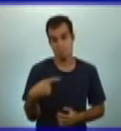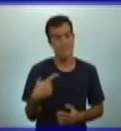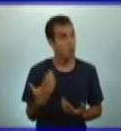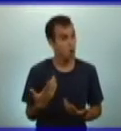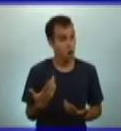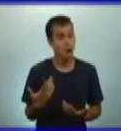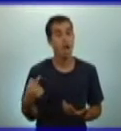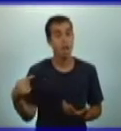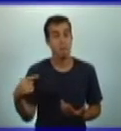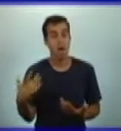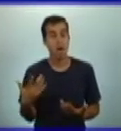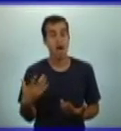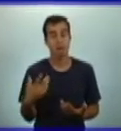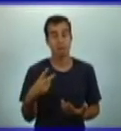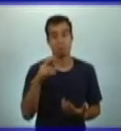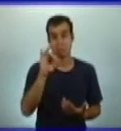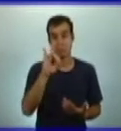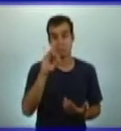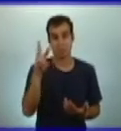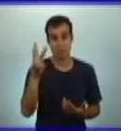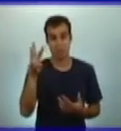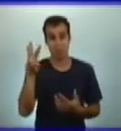73.281 metros, sustraerle